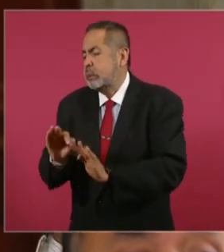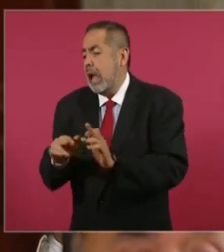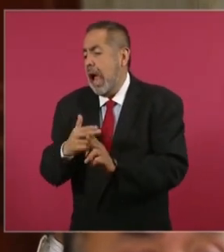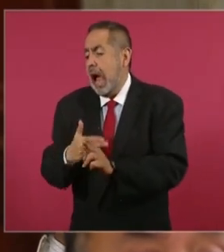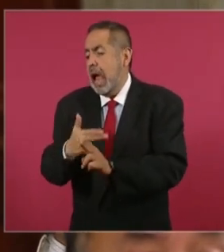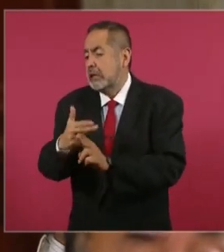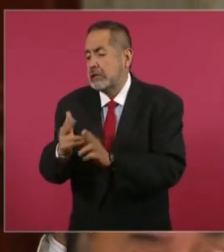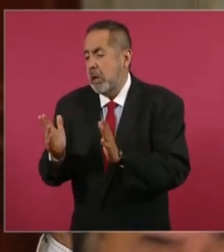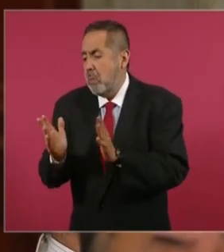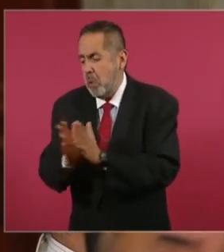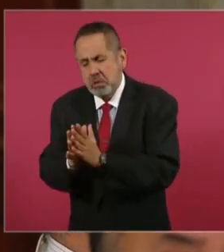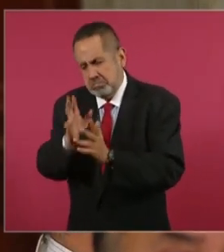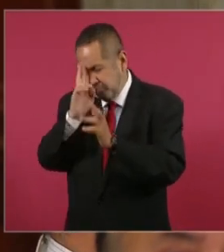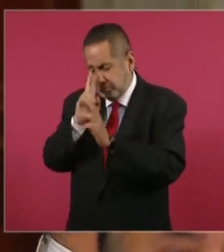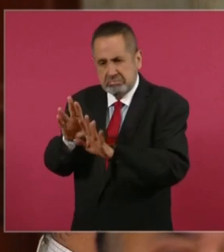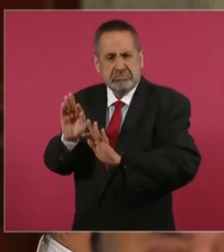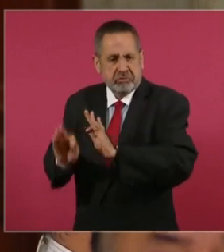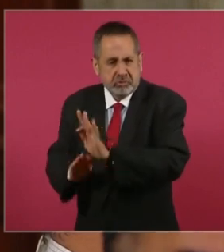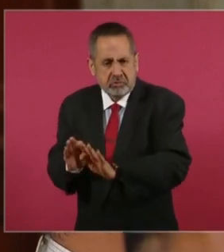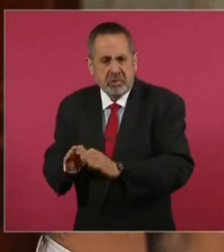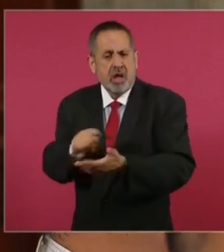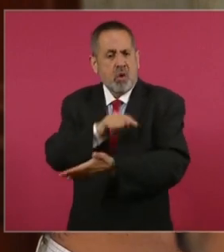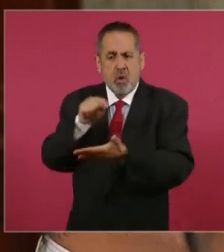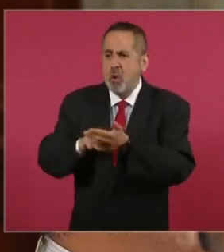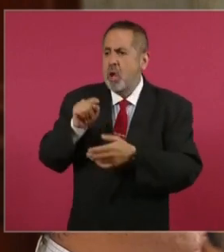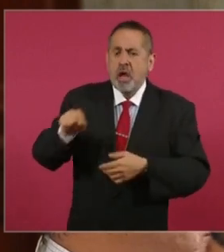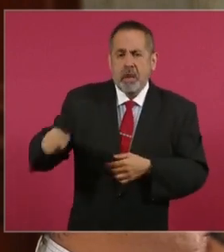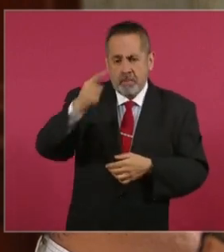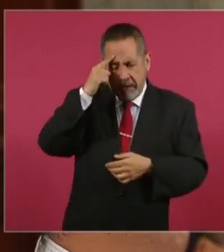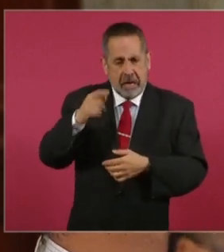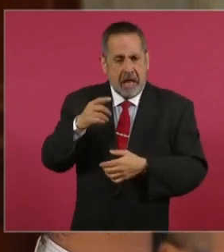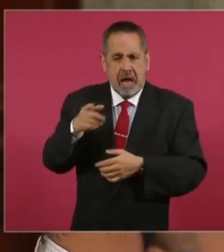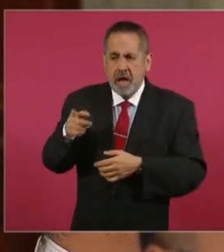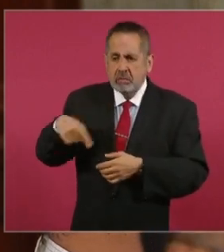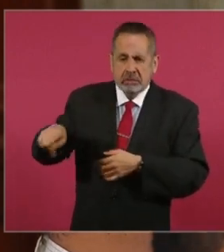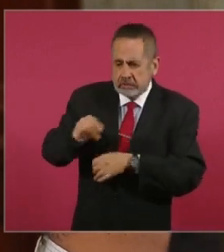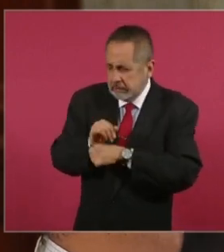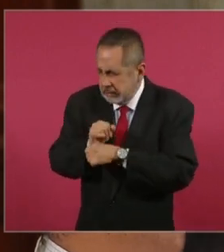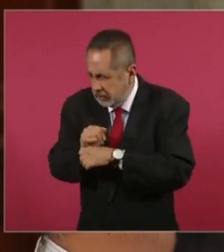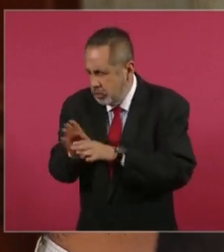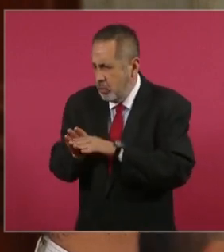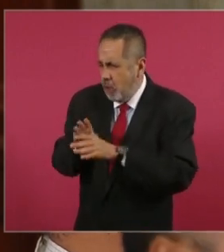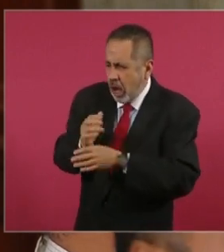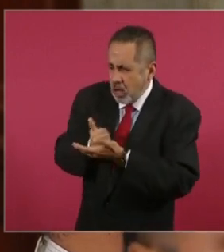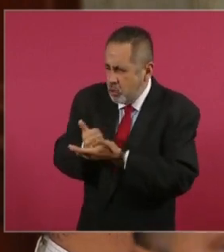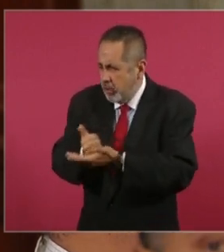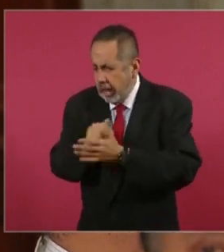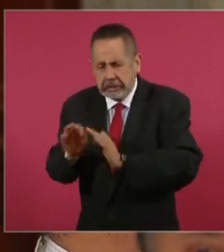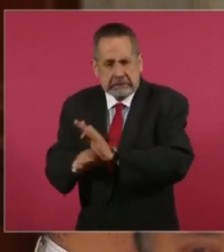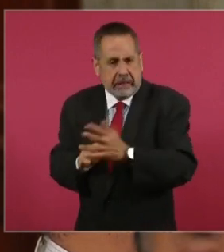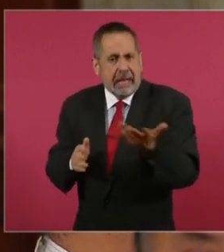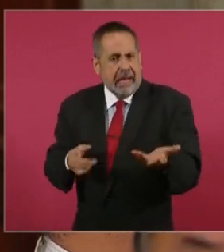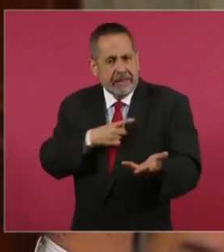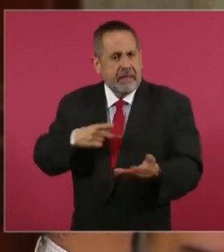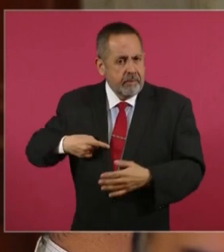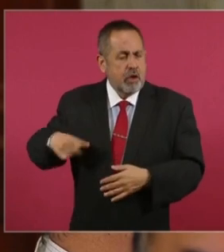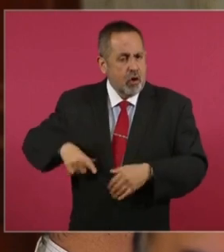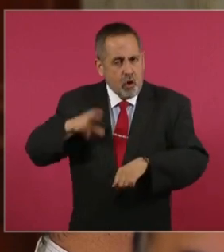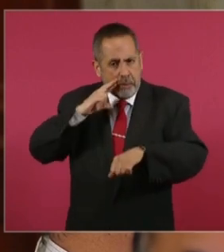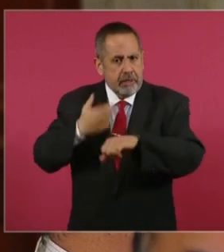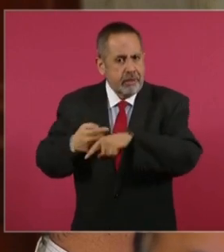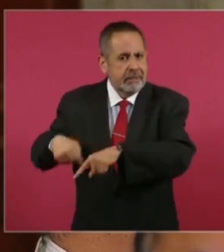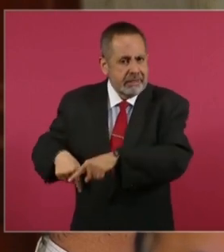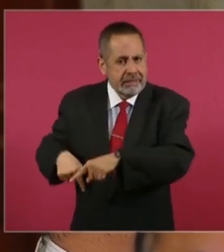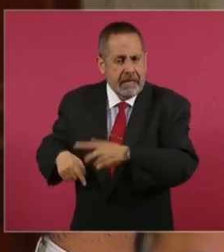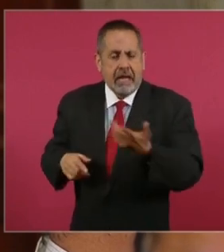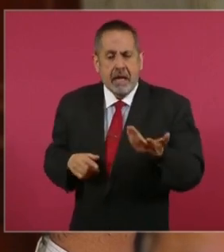a través de instancias federales como los Centros para la Conservación e Investigación de la Vida Silvestre, sí, la mayoría de los